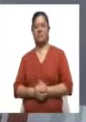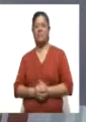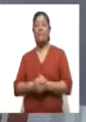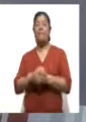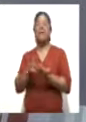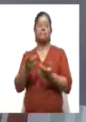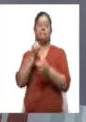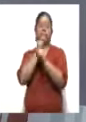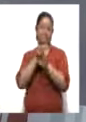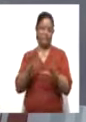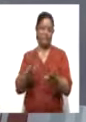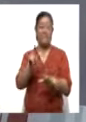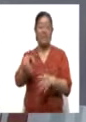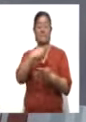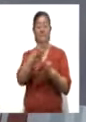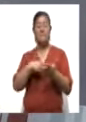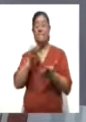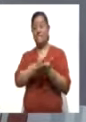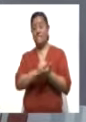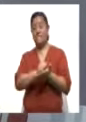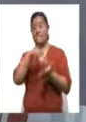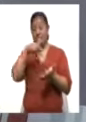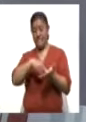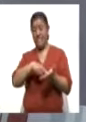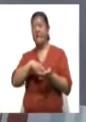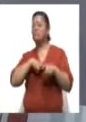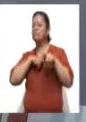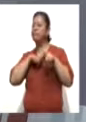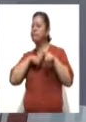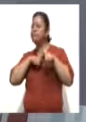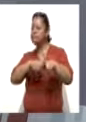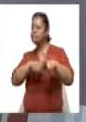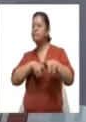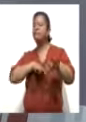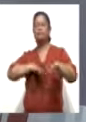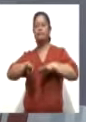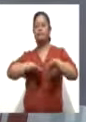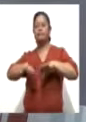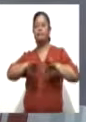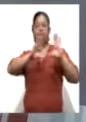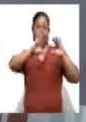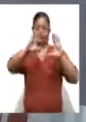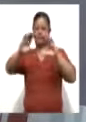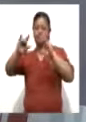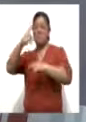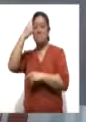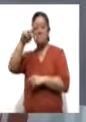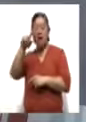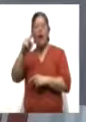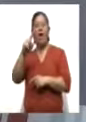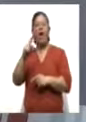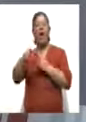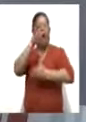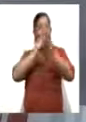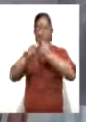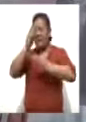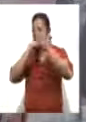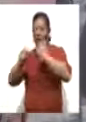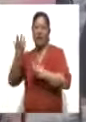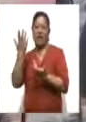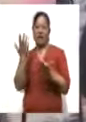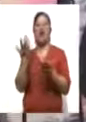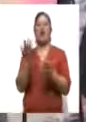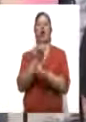que justamente el programa Supérate continúa sus acciones de capacitación para la productividad. Veamos esta información.